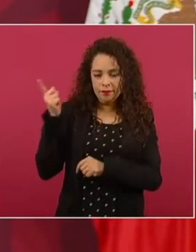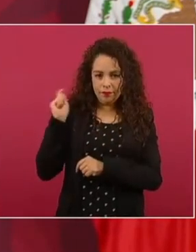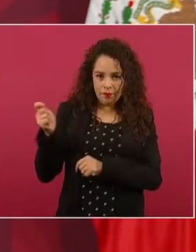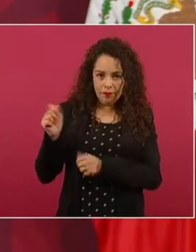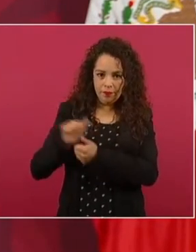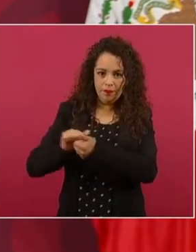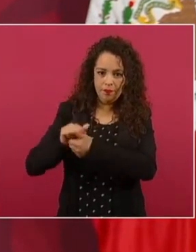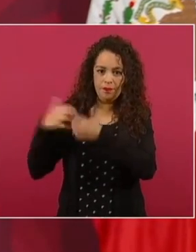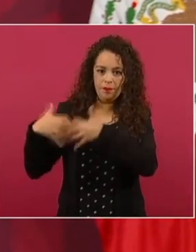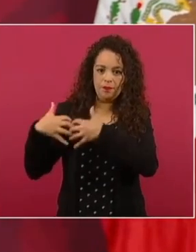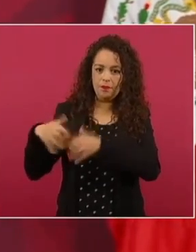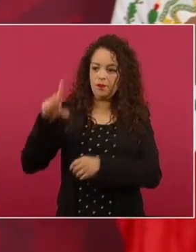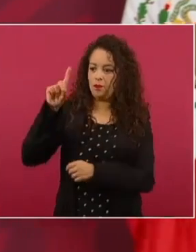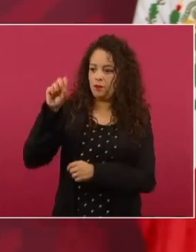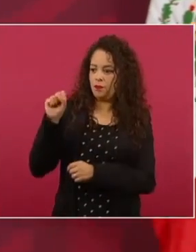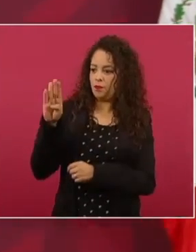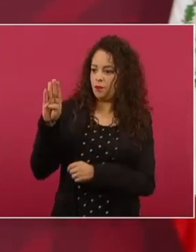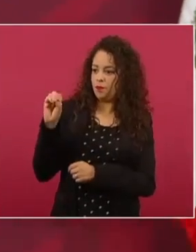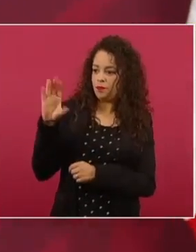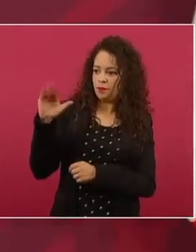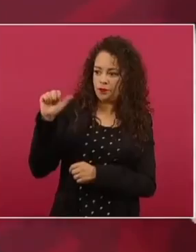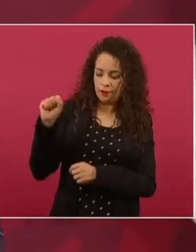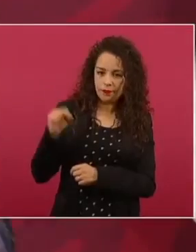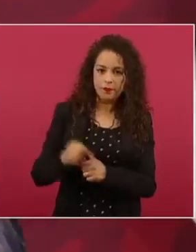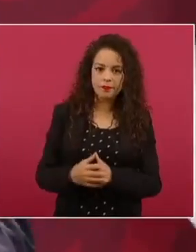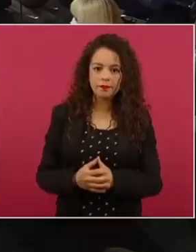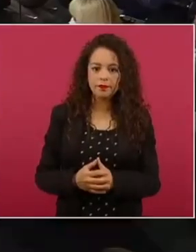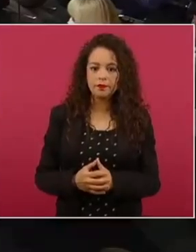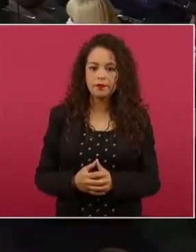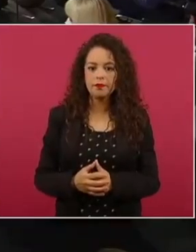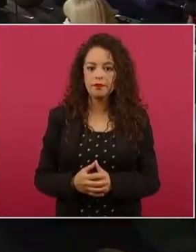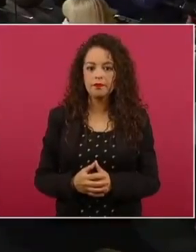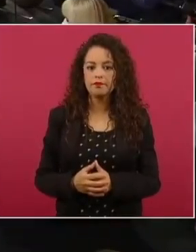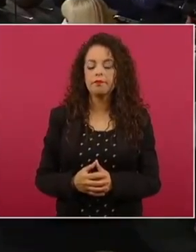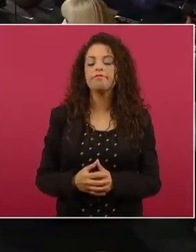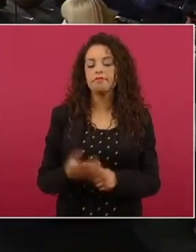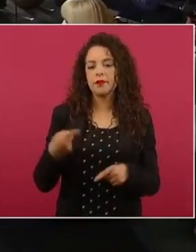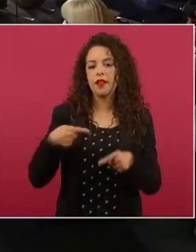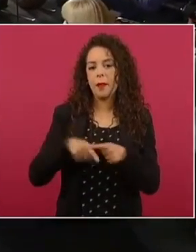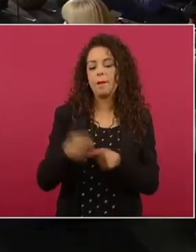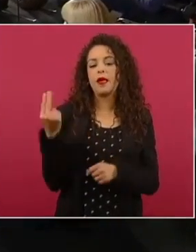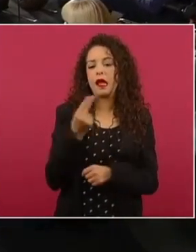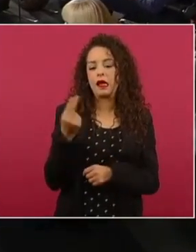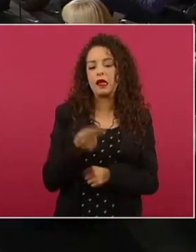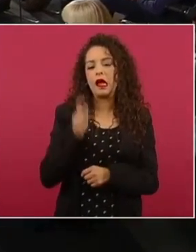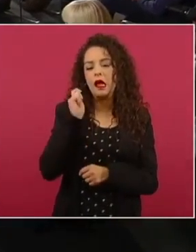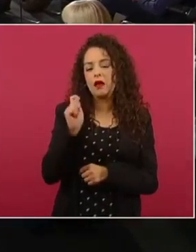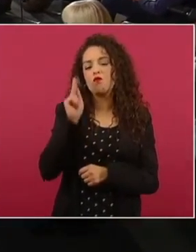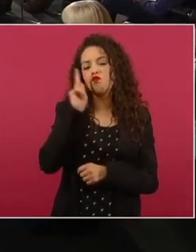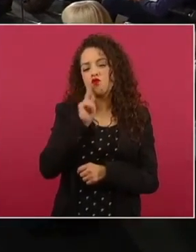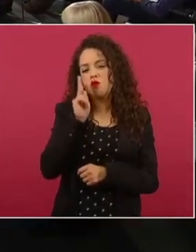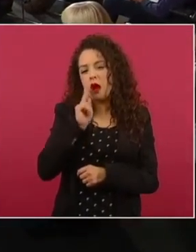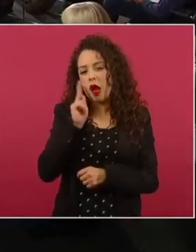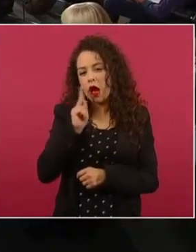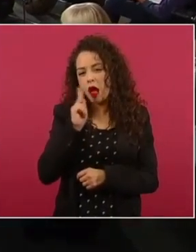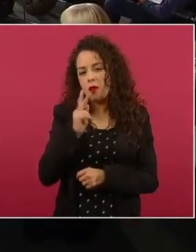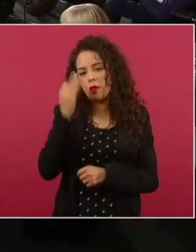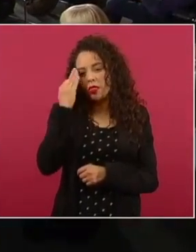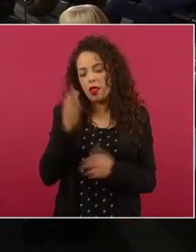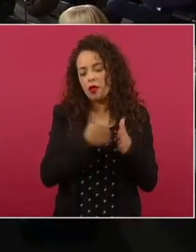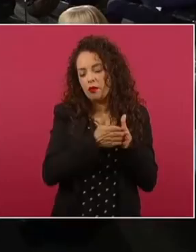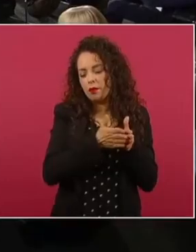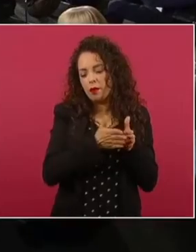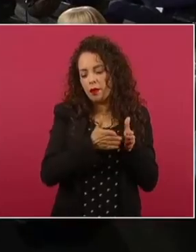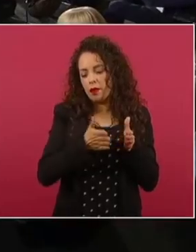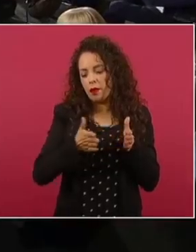La verdad es que va a iniciar un periodo de pruebas. Vamos a inaugurar